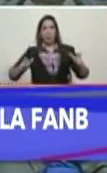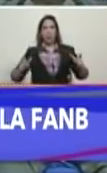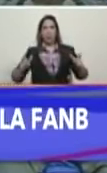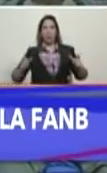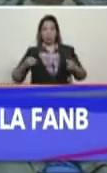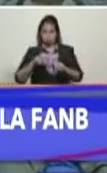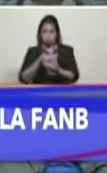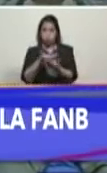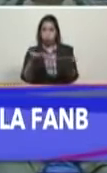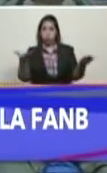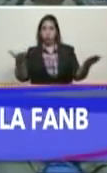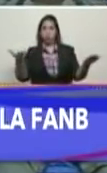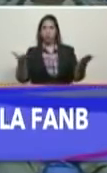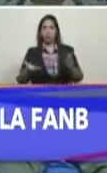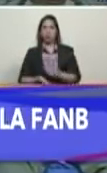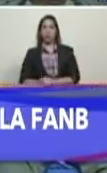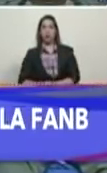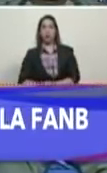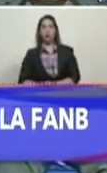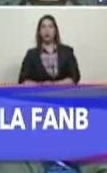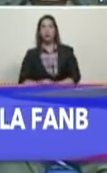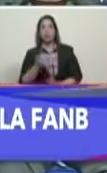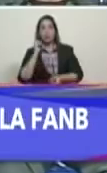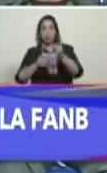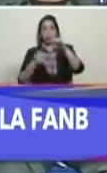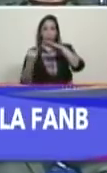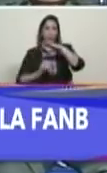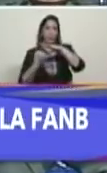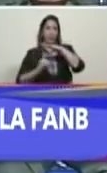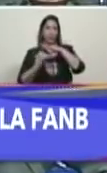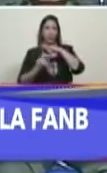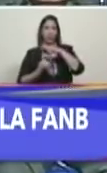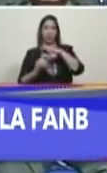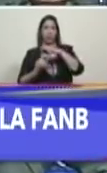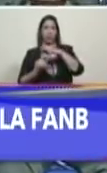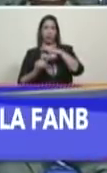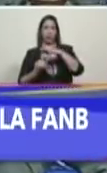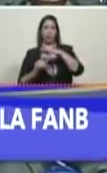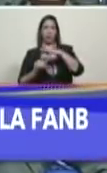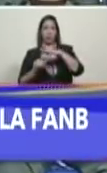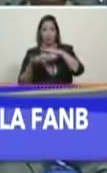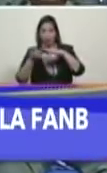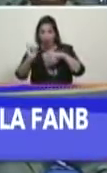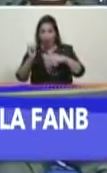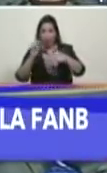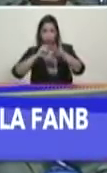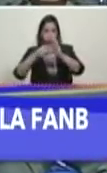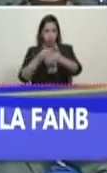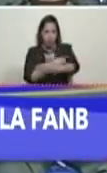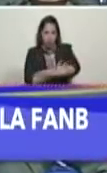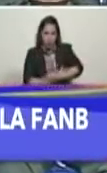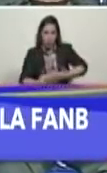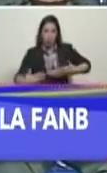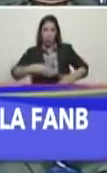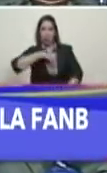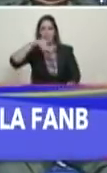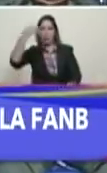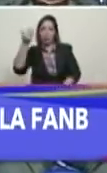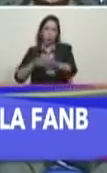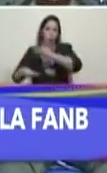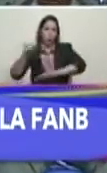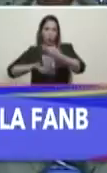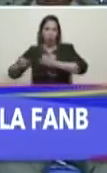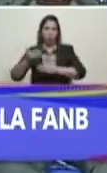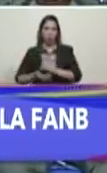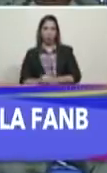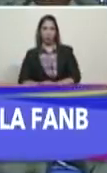ustedes. Si alguna institución tiene en su sangre el espíritu solidario